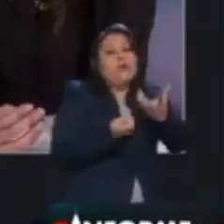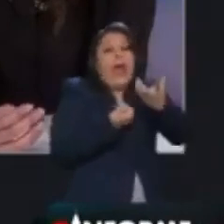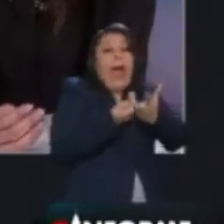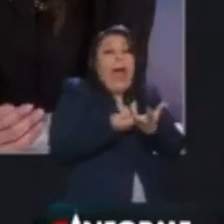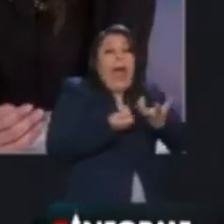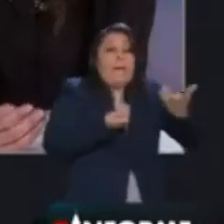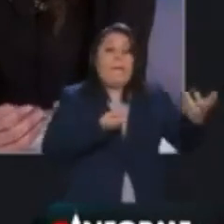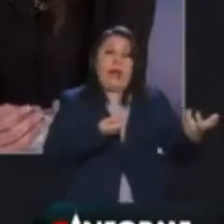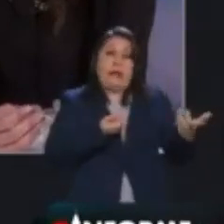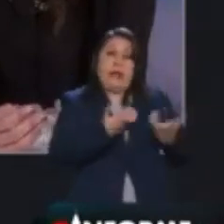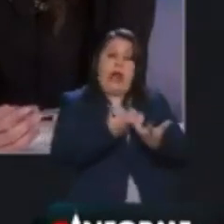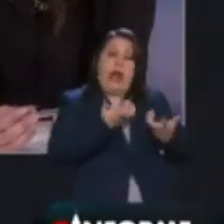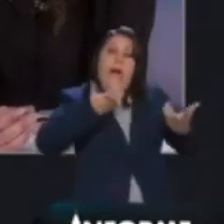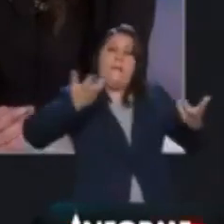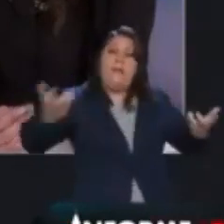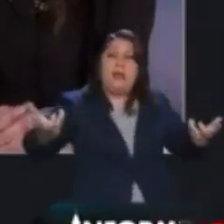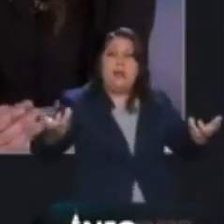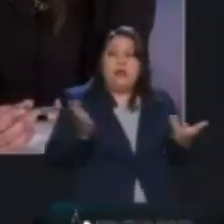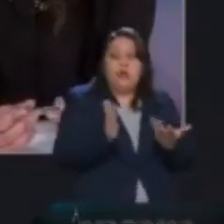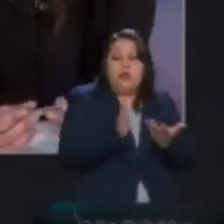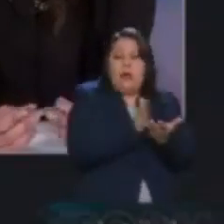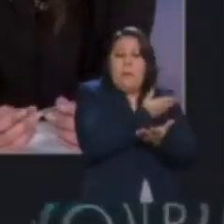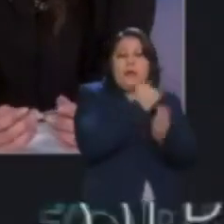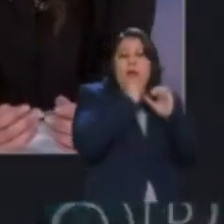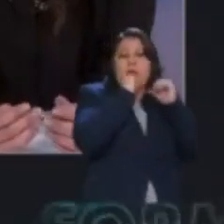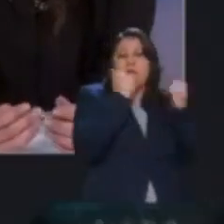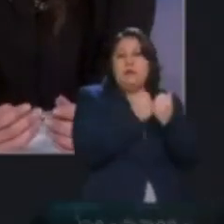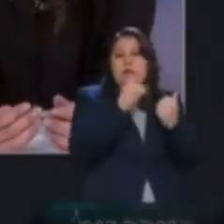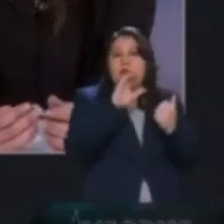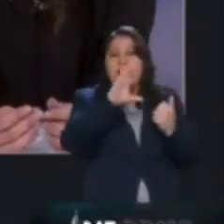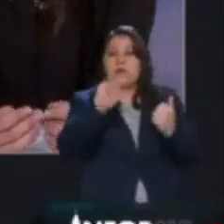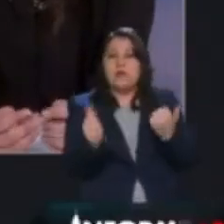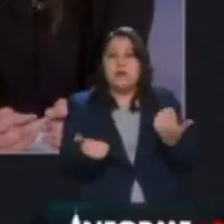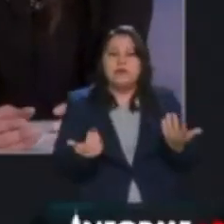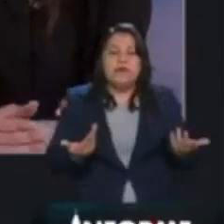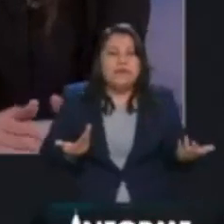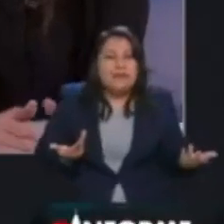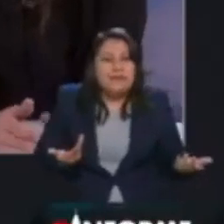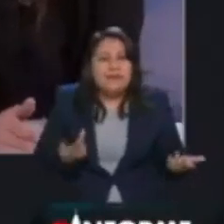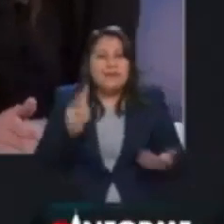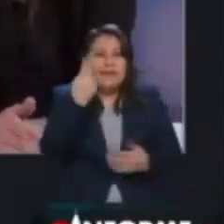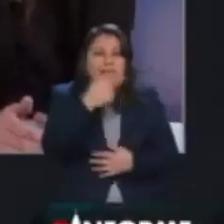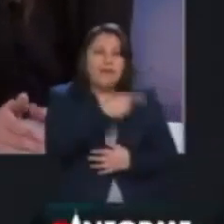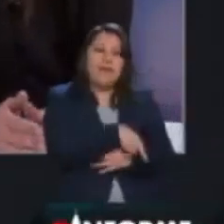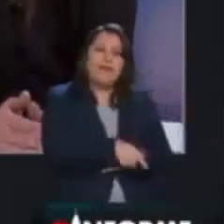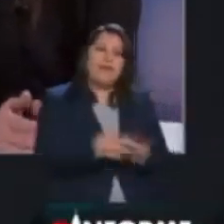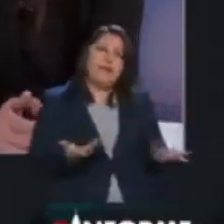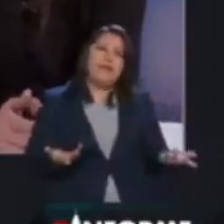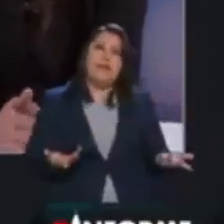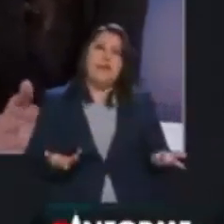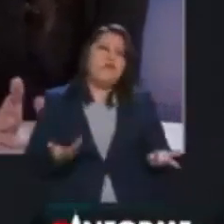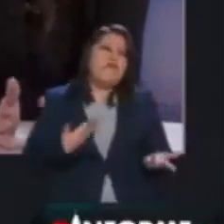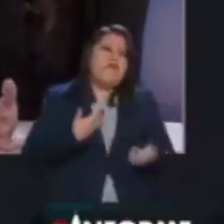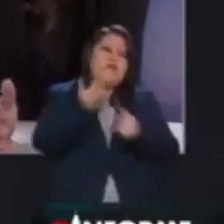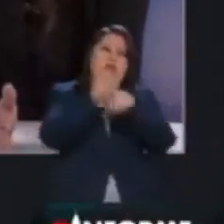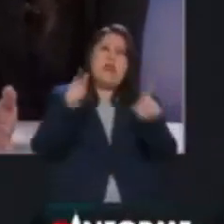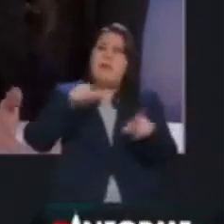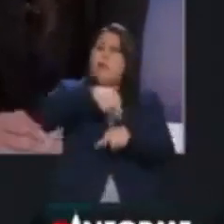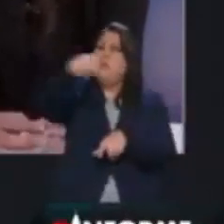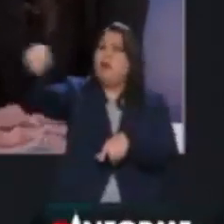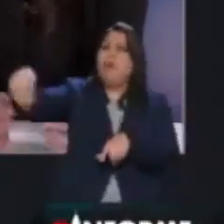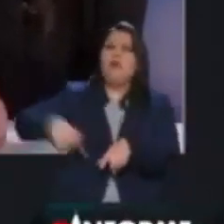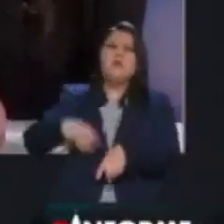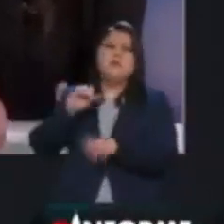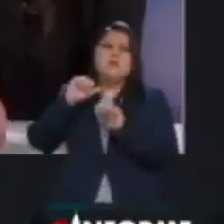¿no?, del CONACYT, o si era más bien una asociación civil. Y pues si a esas vamos, pues digo, pues cualquiera de nosotros también puede hacer una asociación civil, y a mí, ¿por qué no me das,